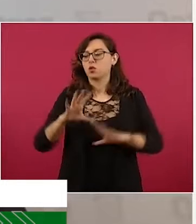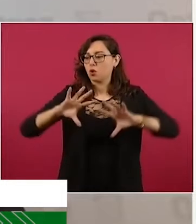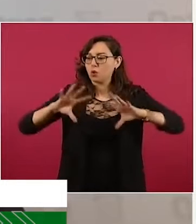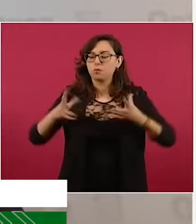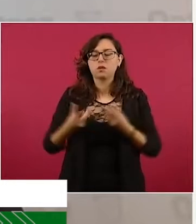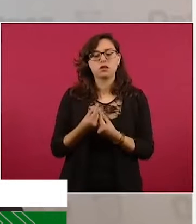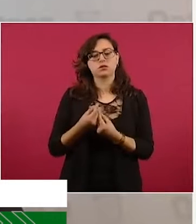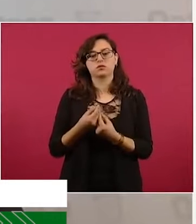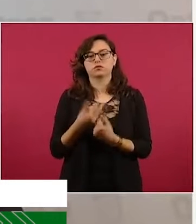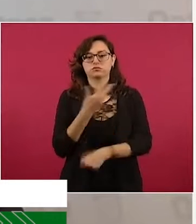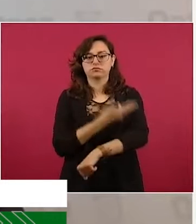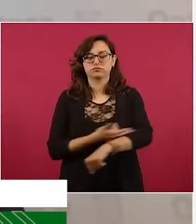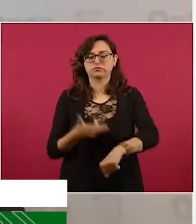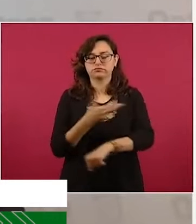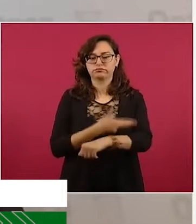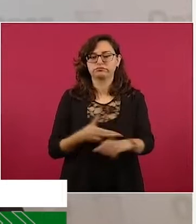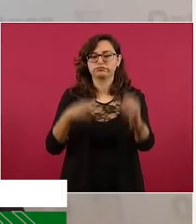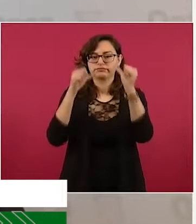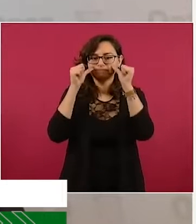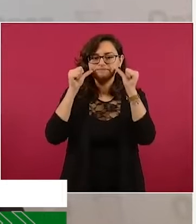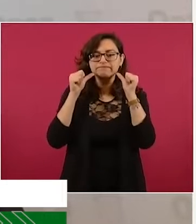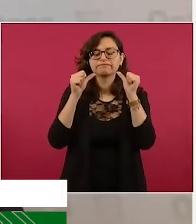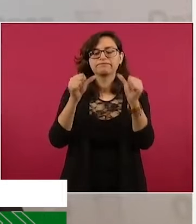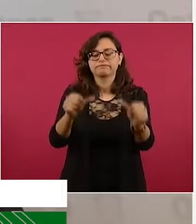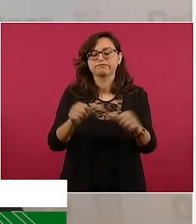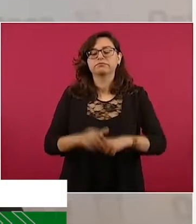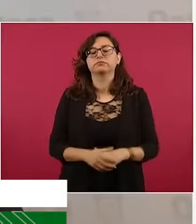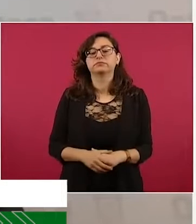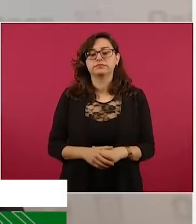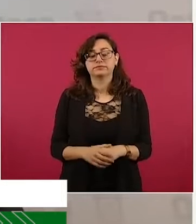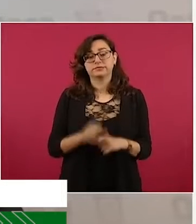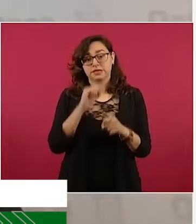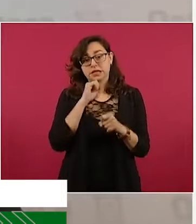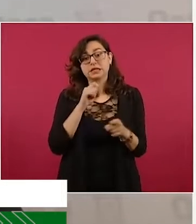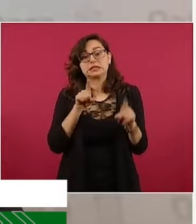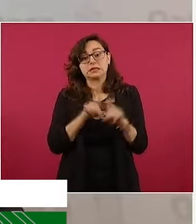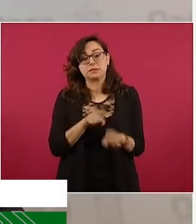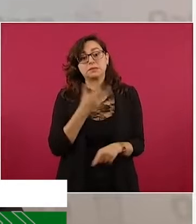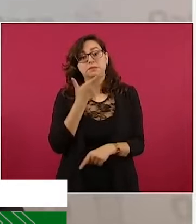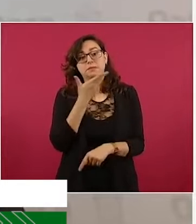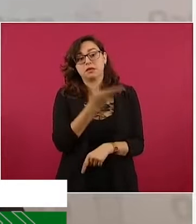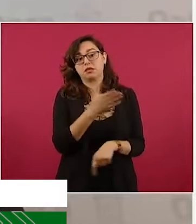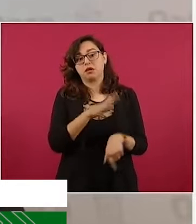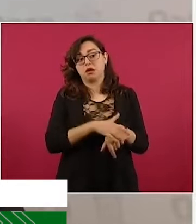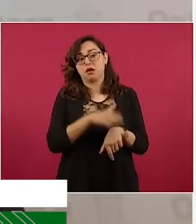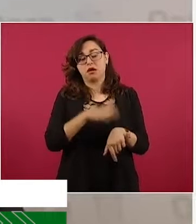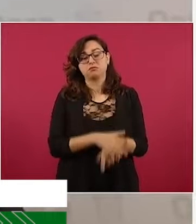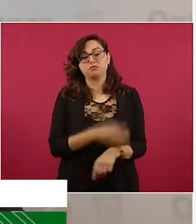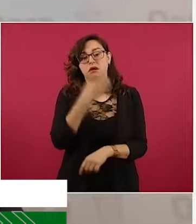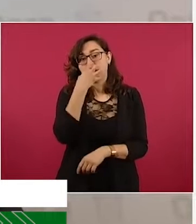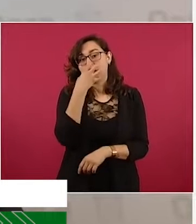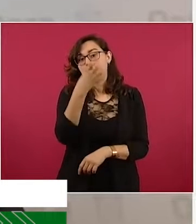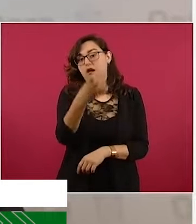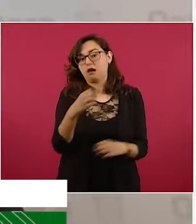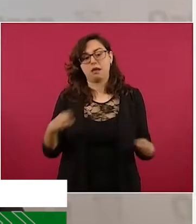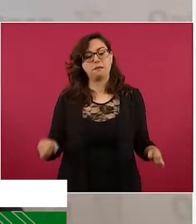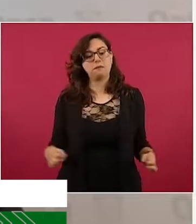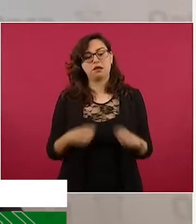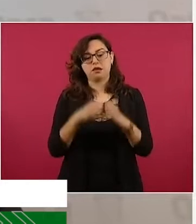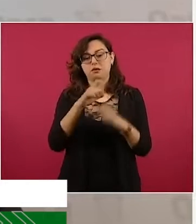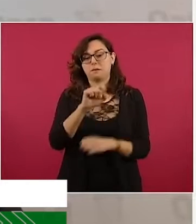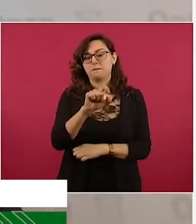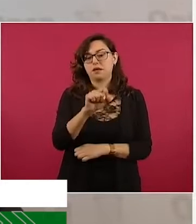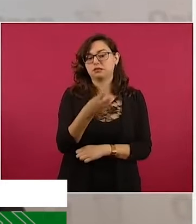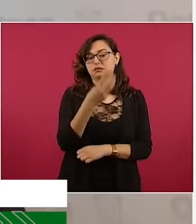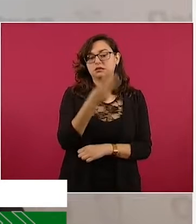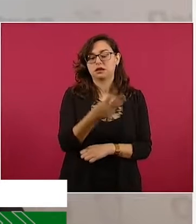Ágata. También se está haciendo la petición de declaratoria de emergencia para 26 municipios por 3 razones específicas: